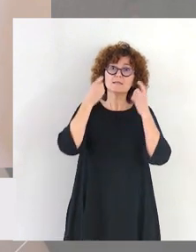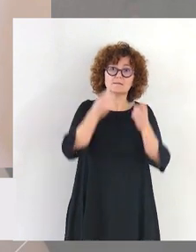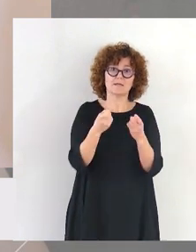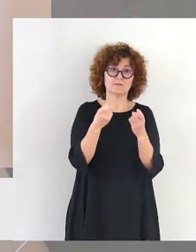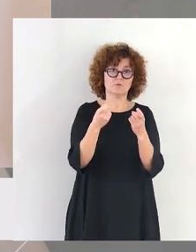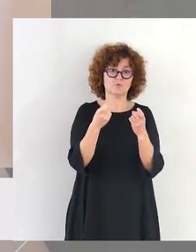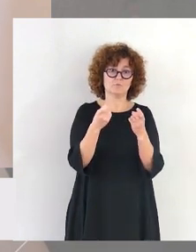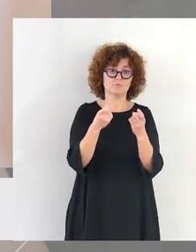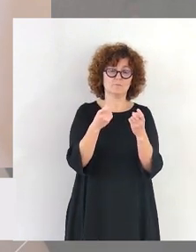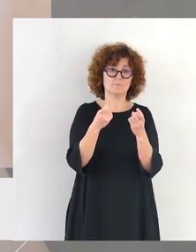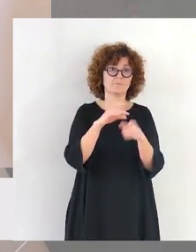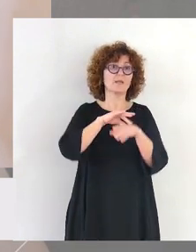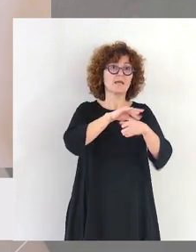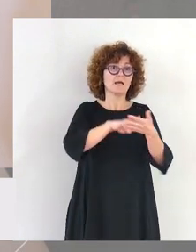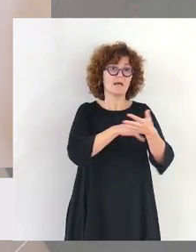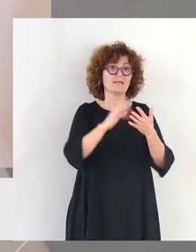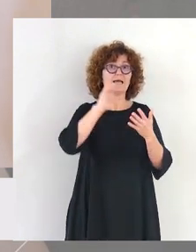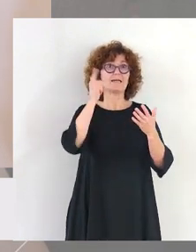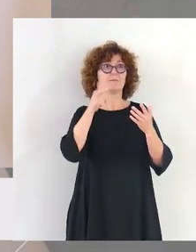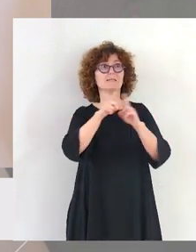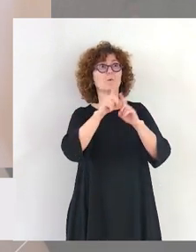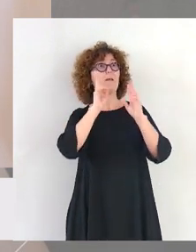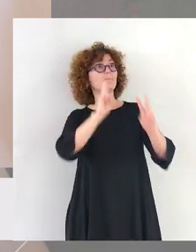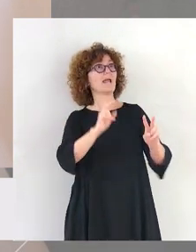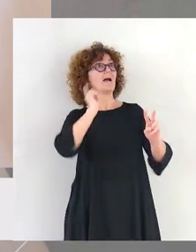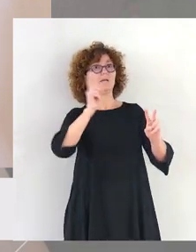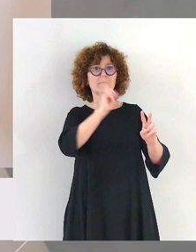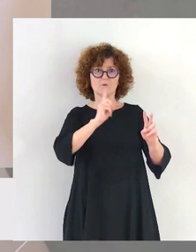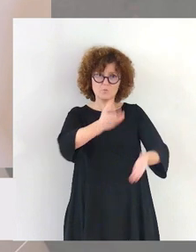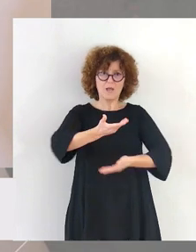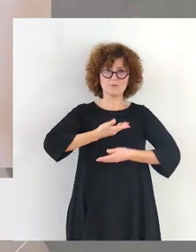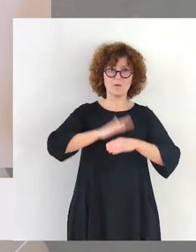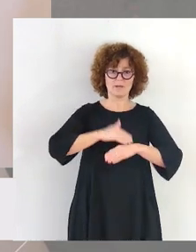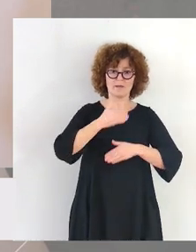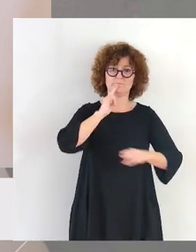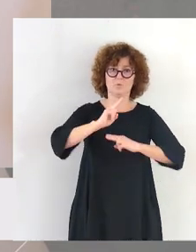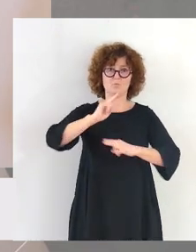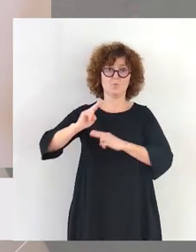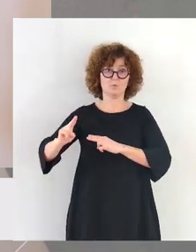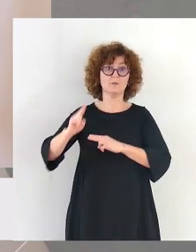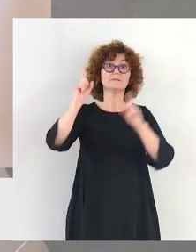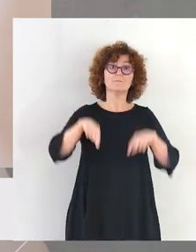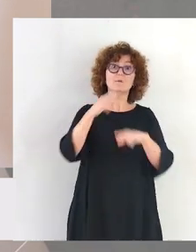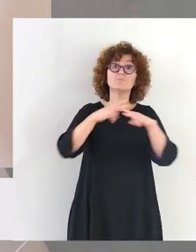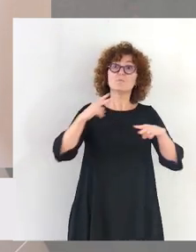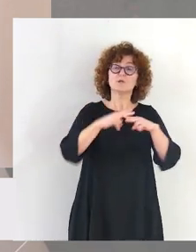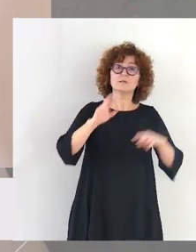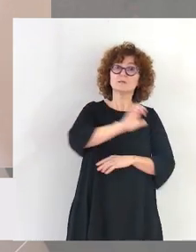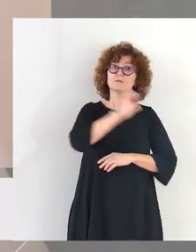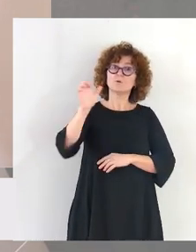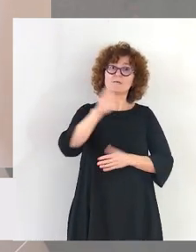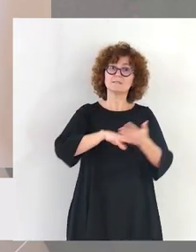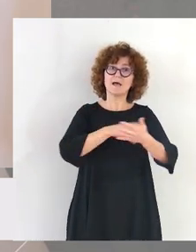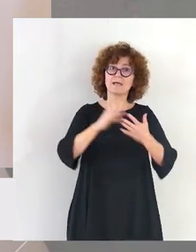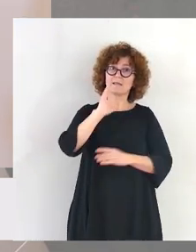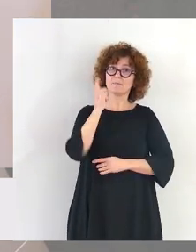agenda de la agenda climática como una amenaza en línea con ello en las políticas europeas la agenda ambiental ha cobrado